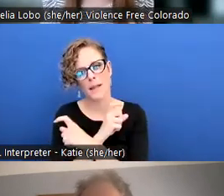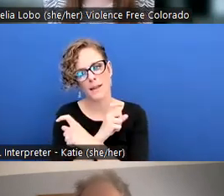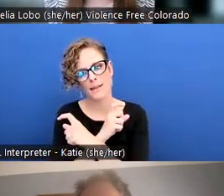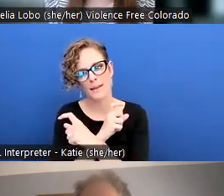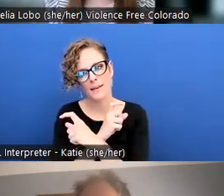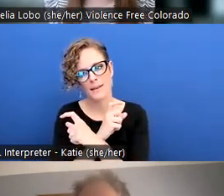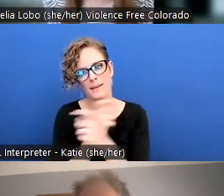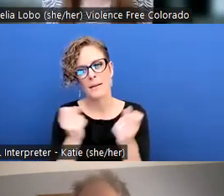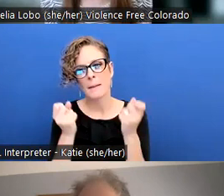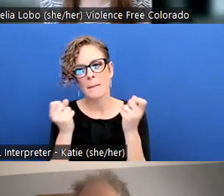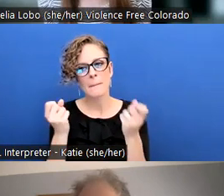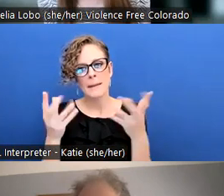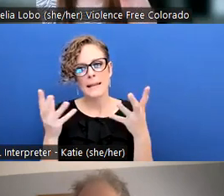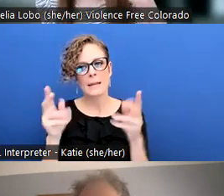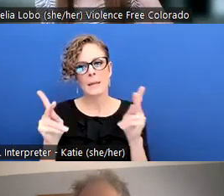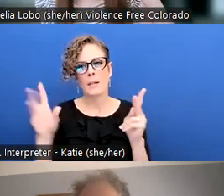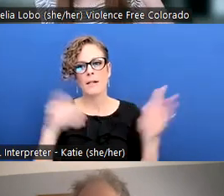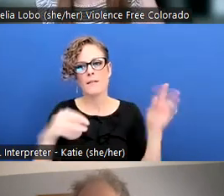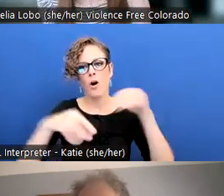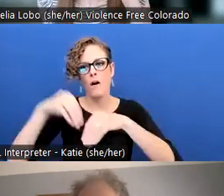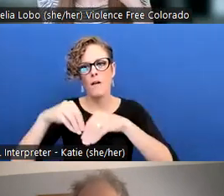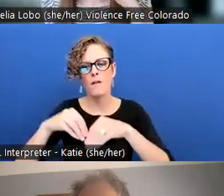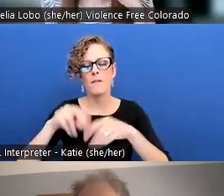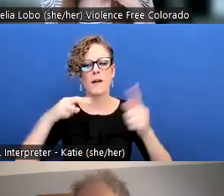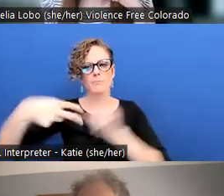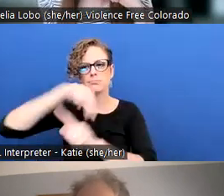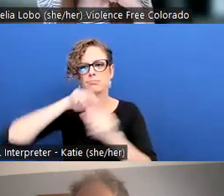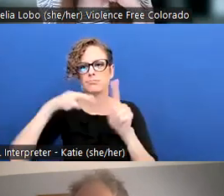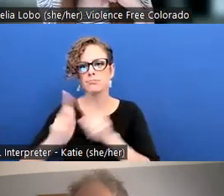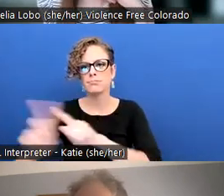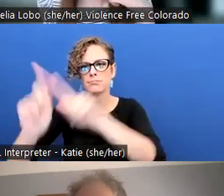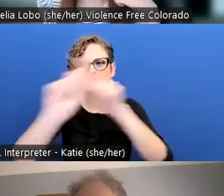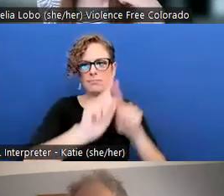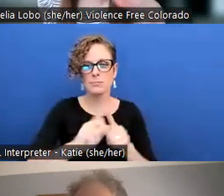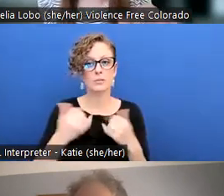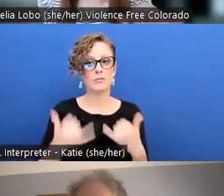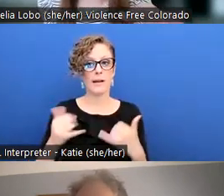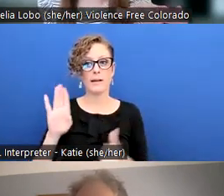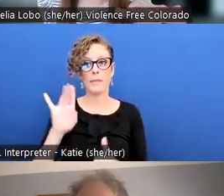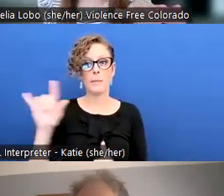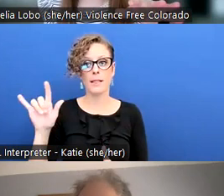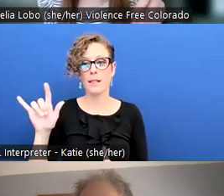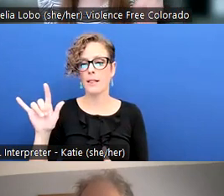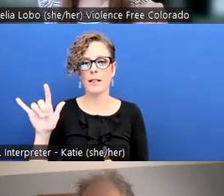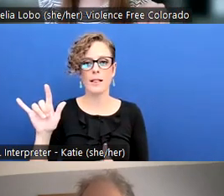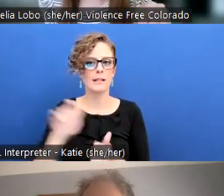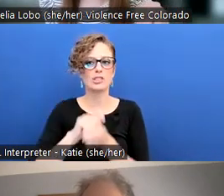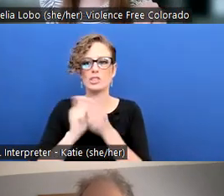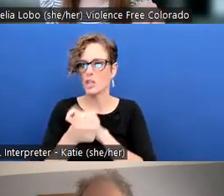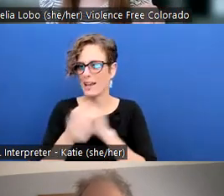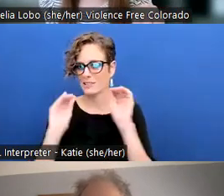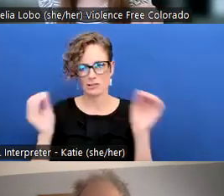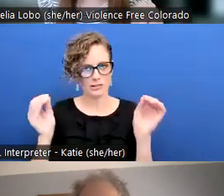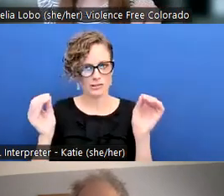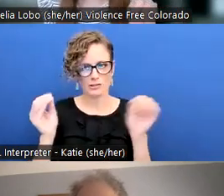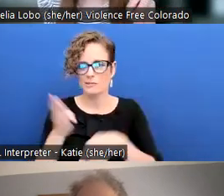Sucede que todo esto es muy complicado y hay mucha gente que tiene muchas opiniones. Entonces,